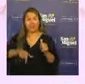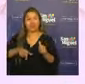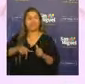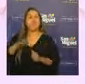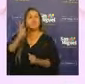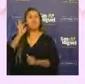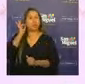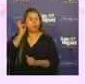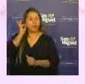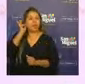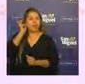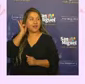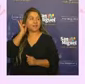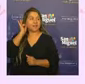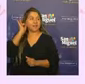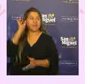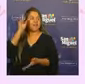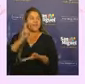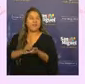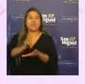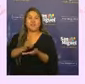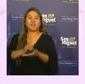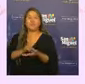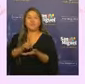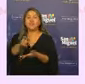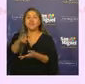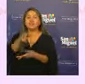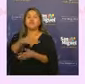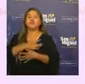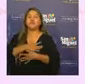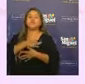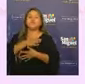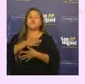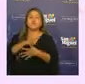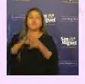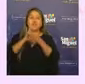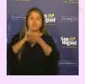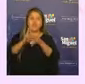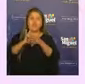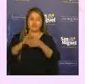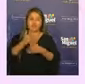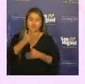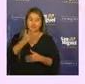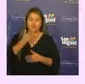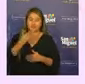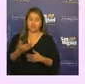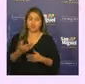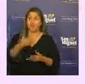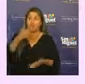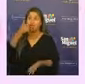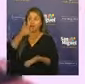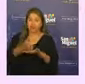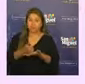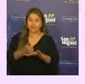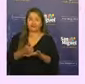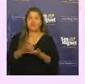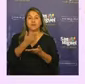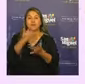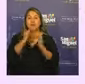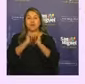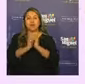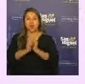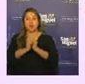mujeres y eso se agradece y se me enorgullezco también. Alcaldes,